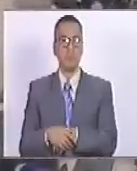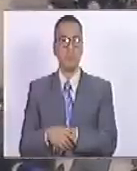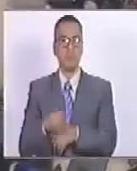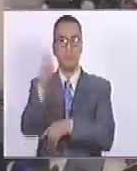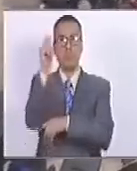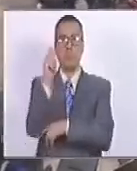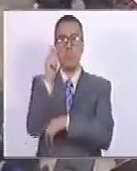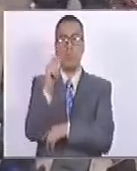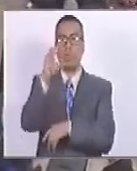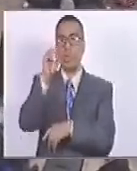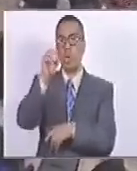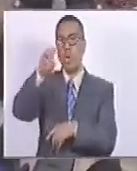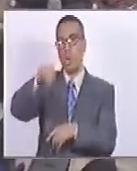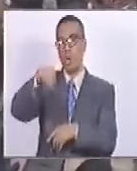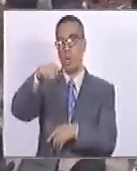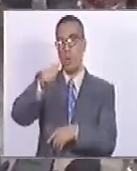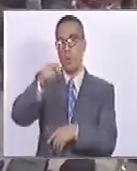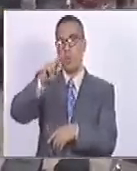Diputado Omar Ávila.